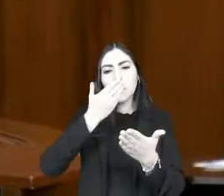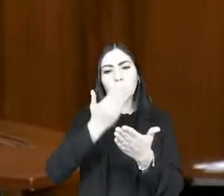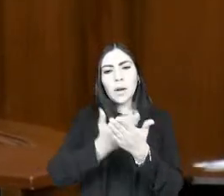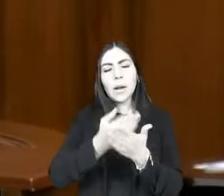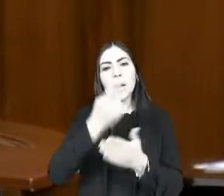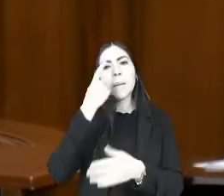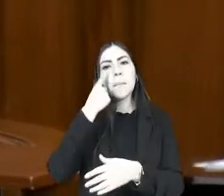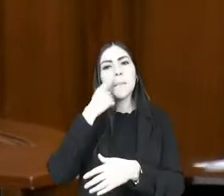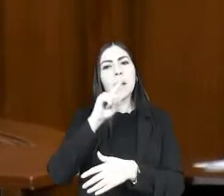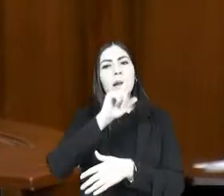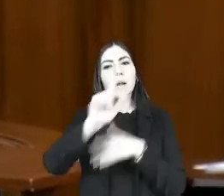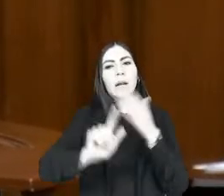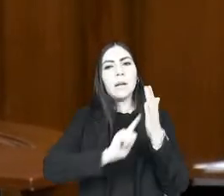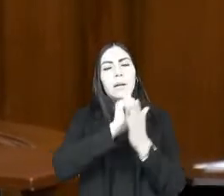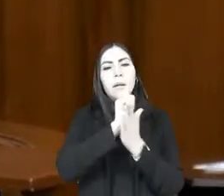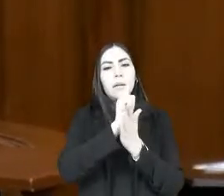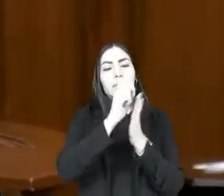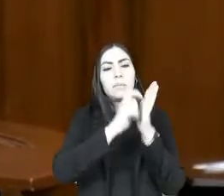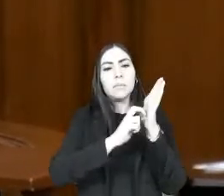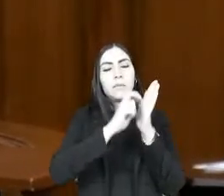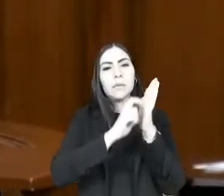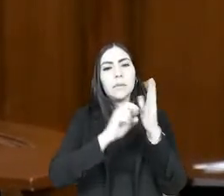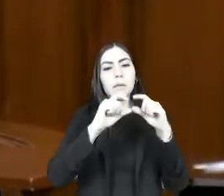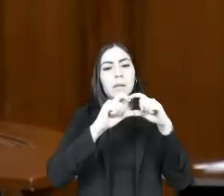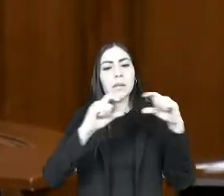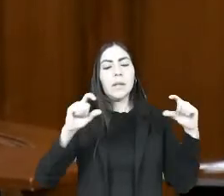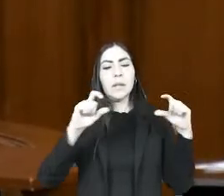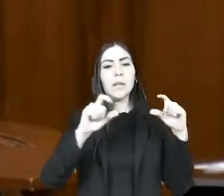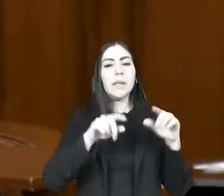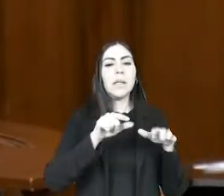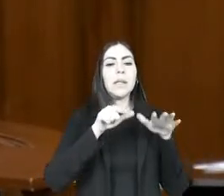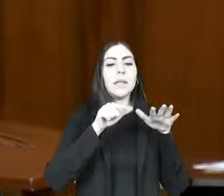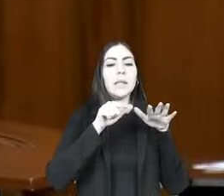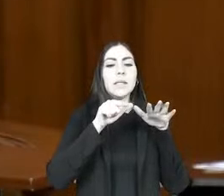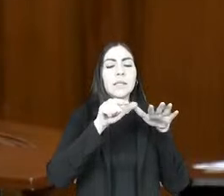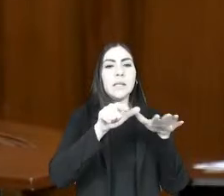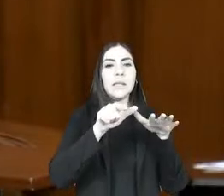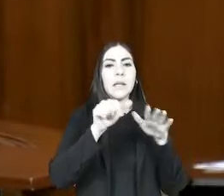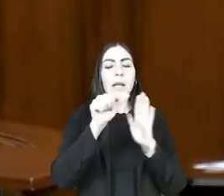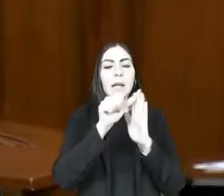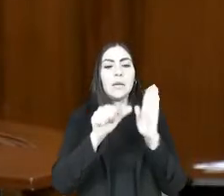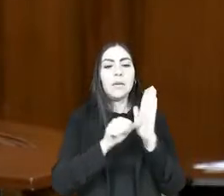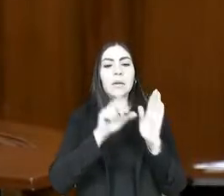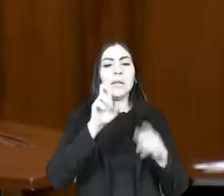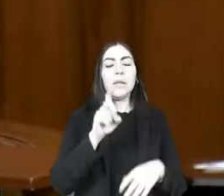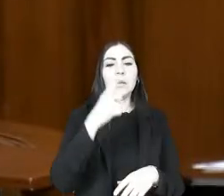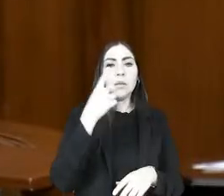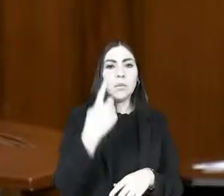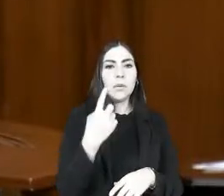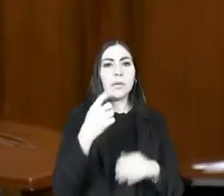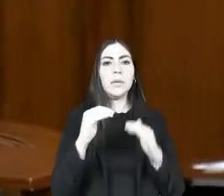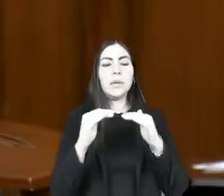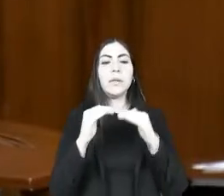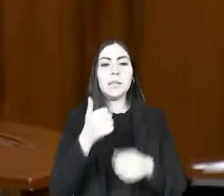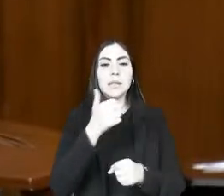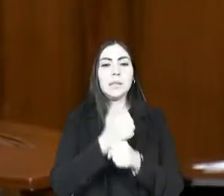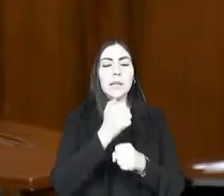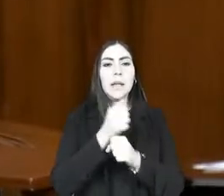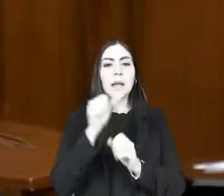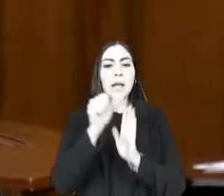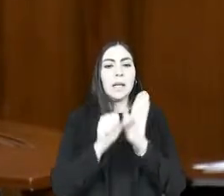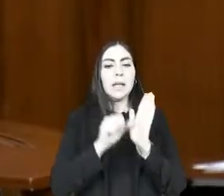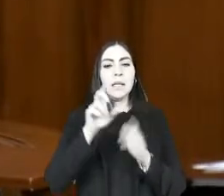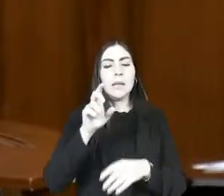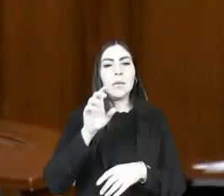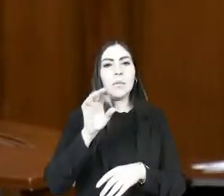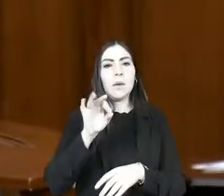por el que se reforman las fracciones 17 del artículo 31, sexta del artículo